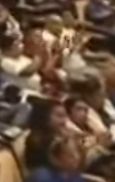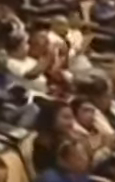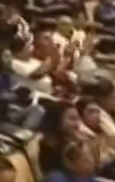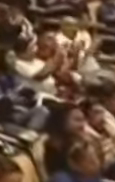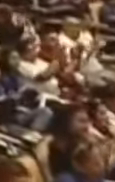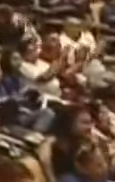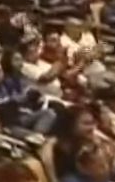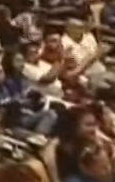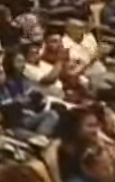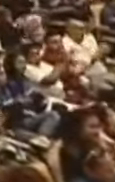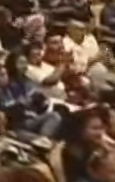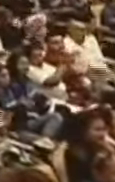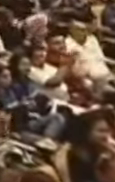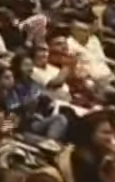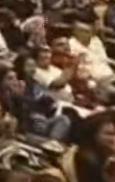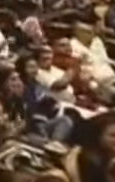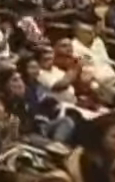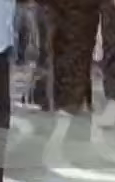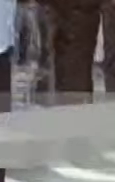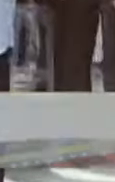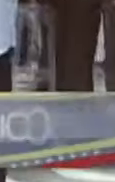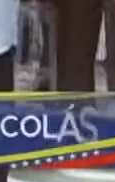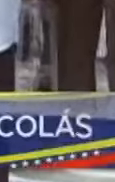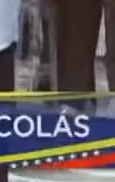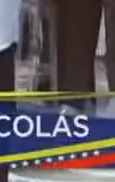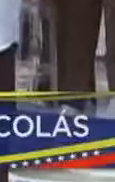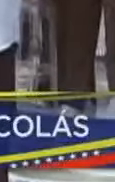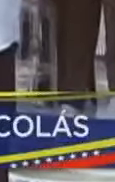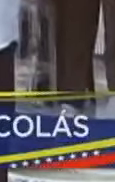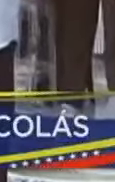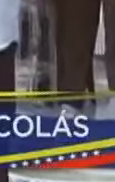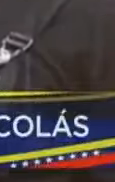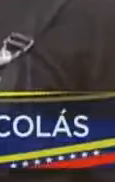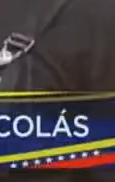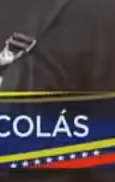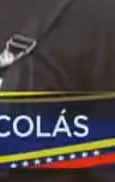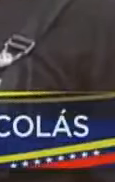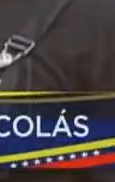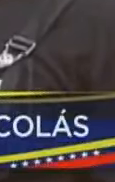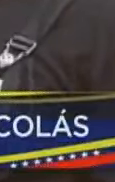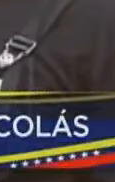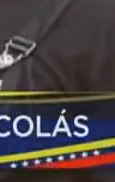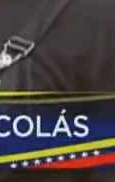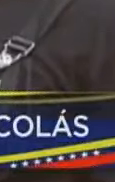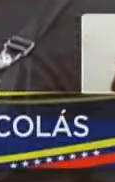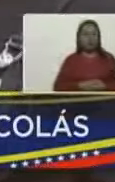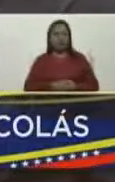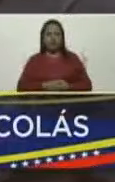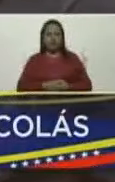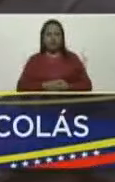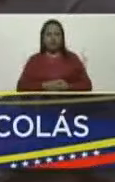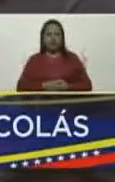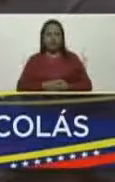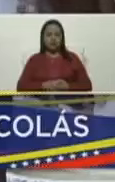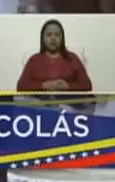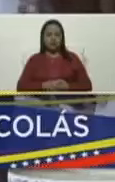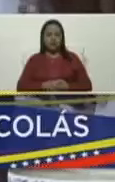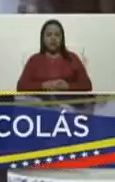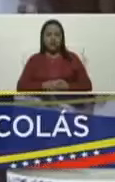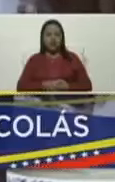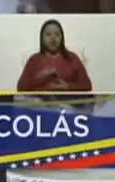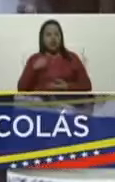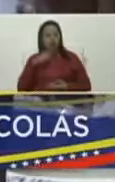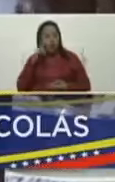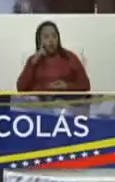Yo cuando le vi le canté la canción de la dimensión latina. José, cómete